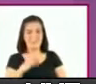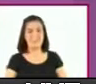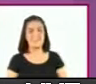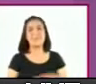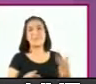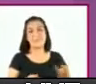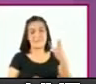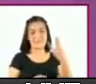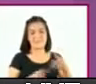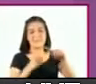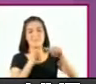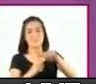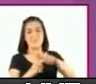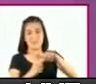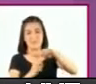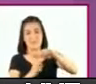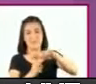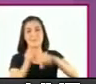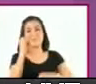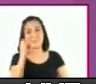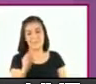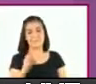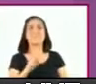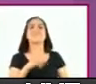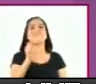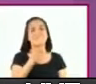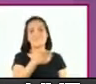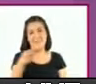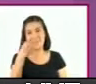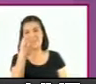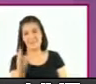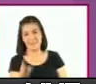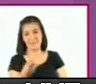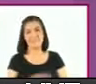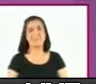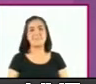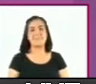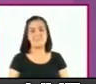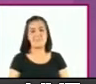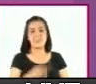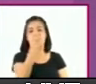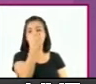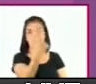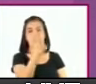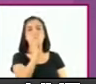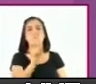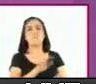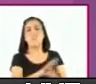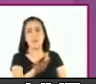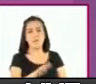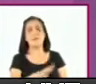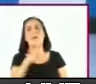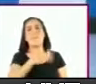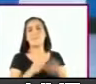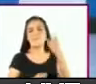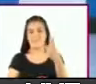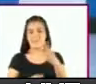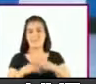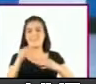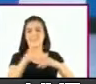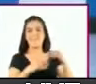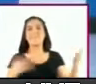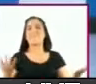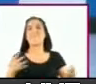igual a 3 más 0 igual a 3. En la posición 1 hay 3 bloques.